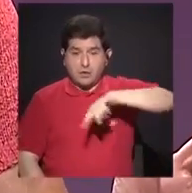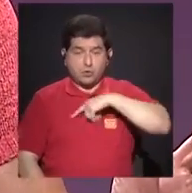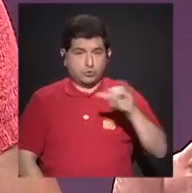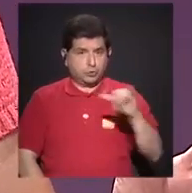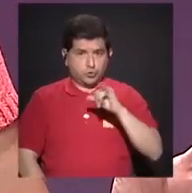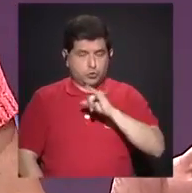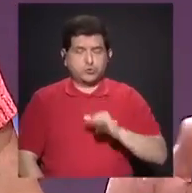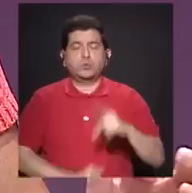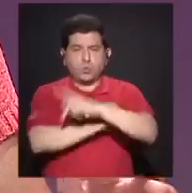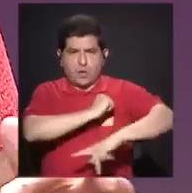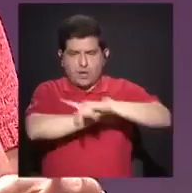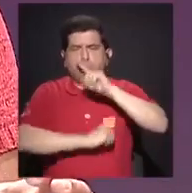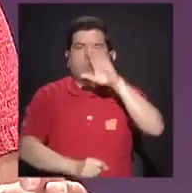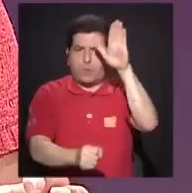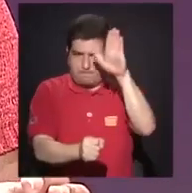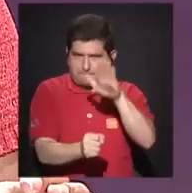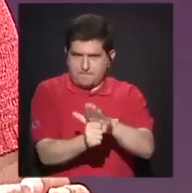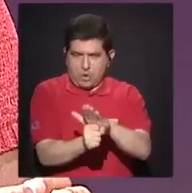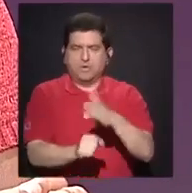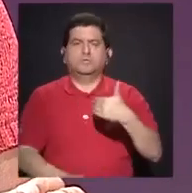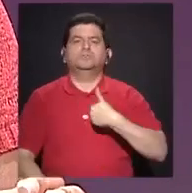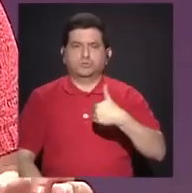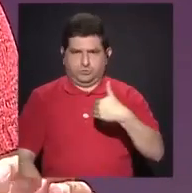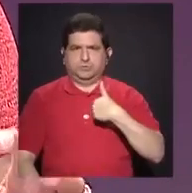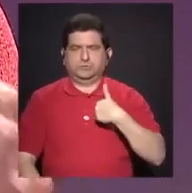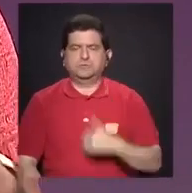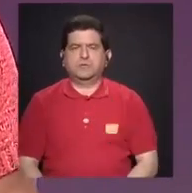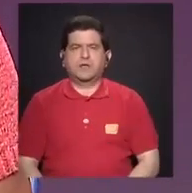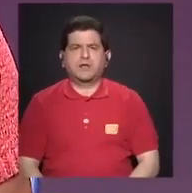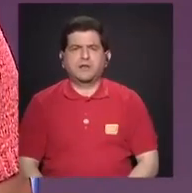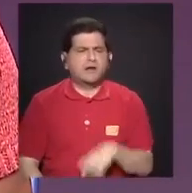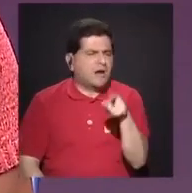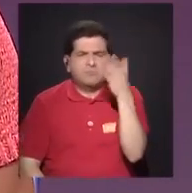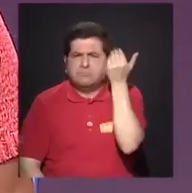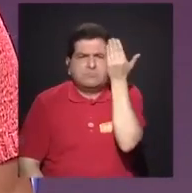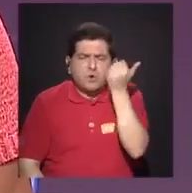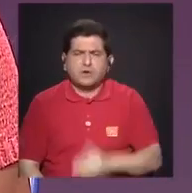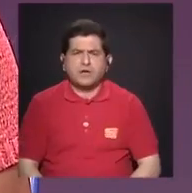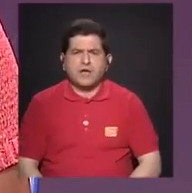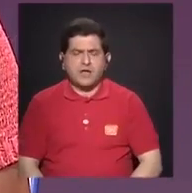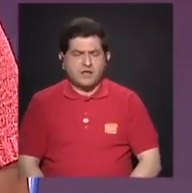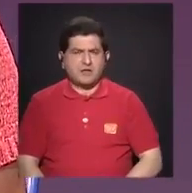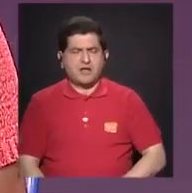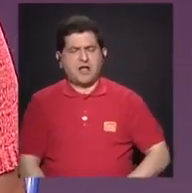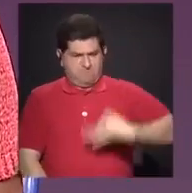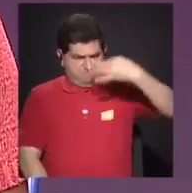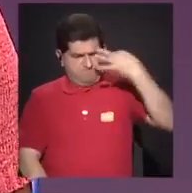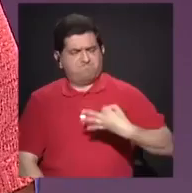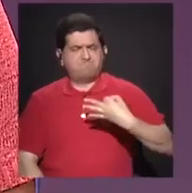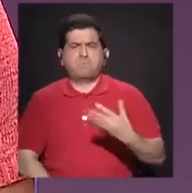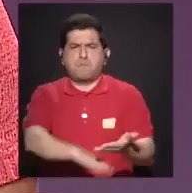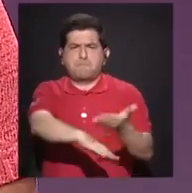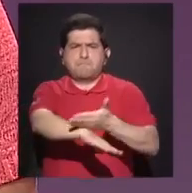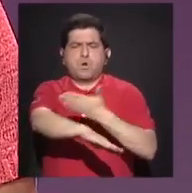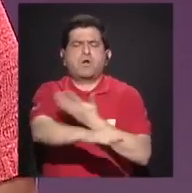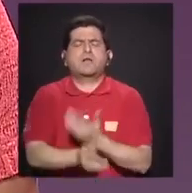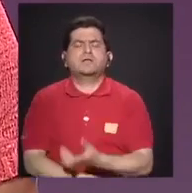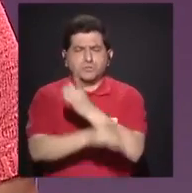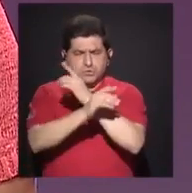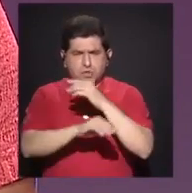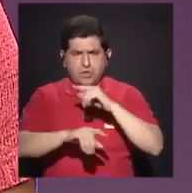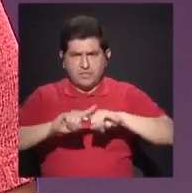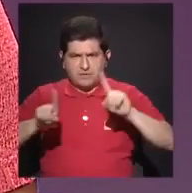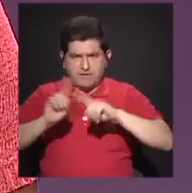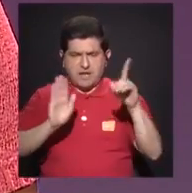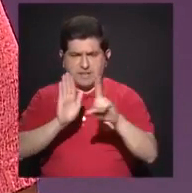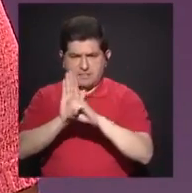y todas en este país comprometidos para consolidar justamente el avance de esos derechos de